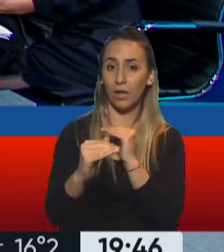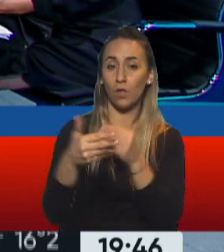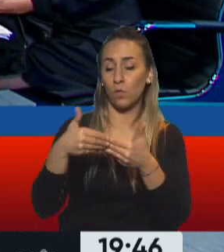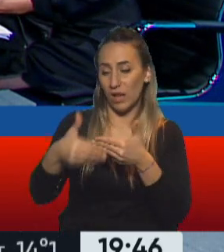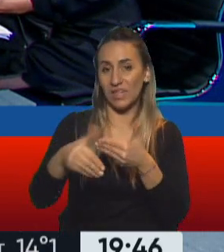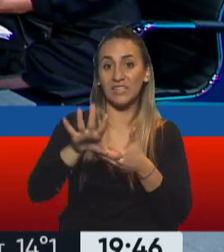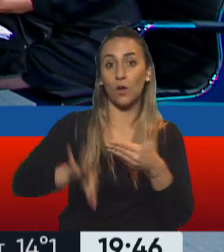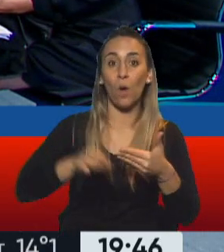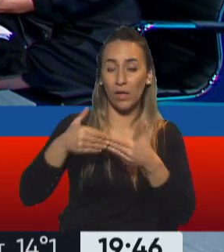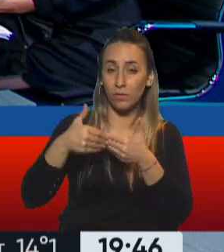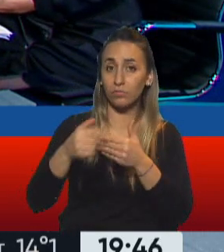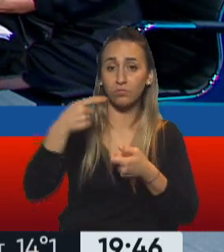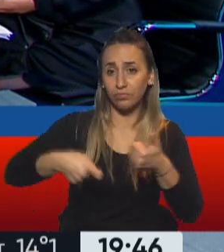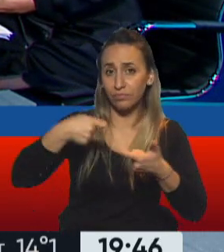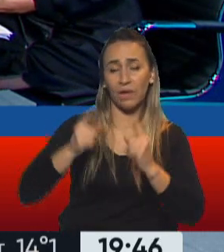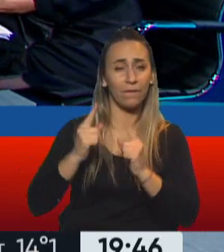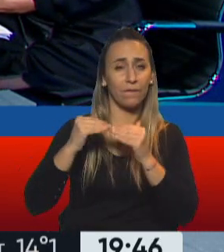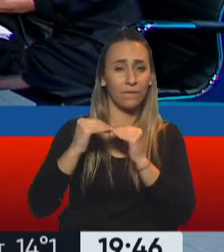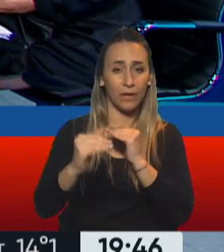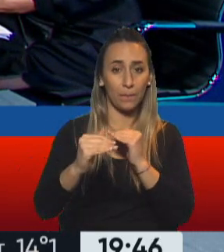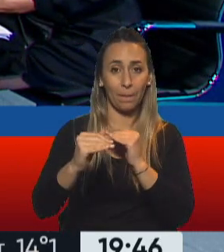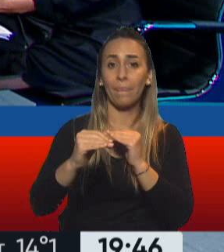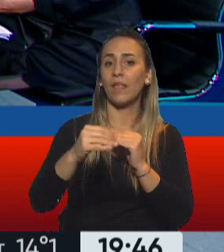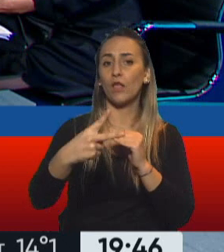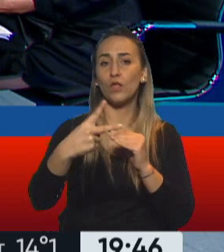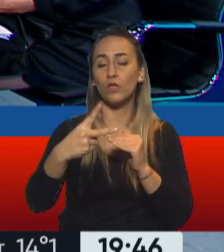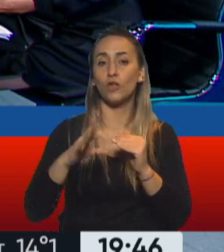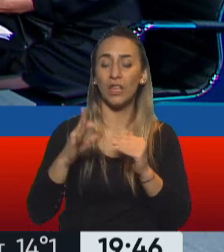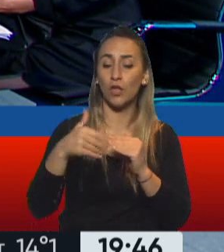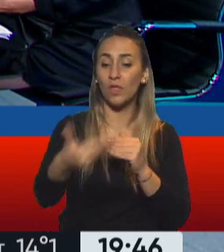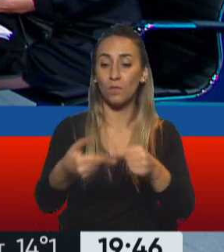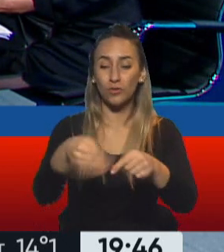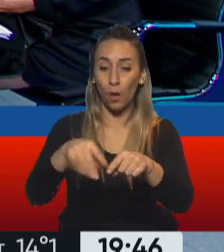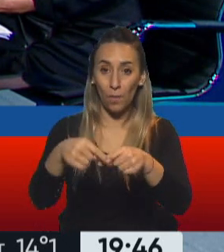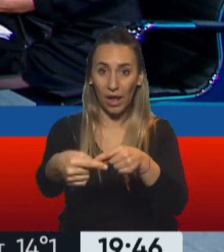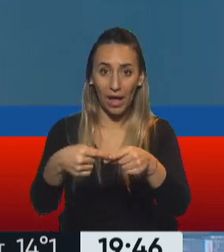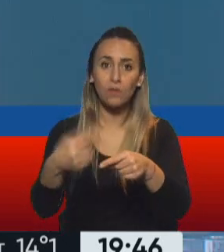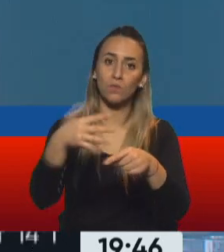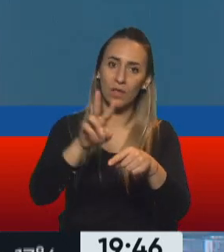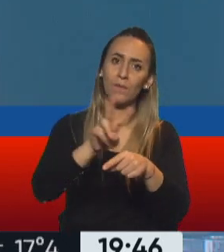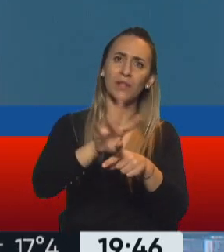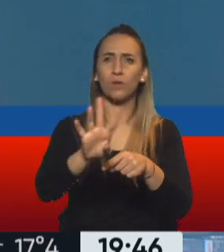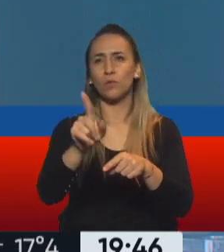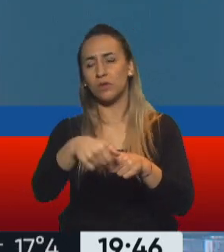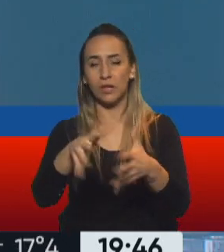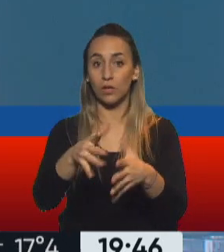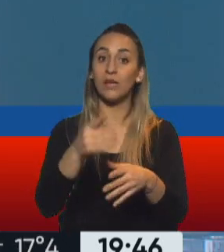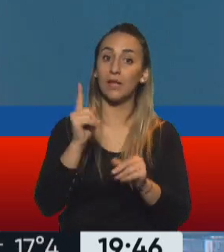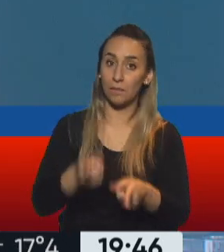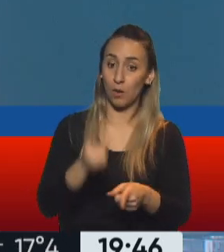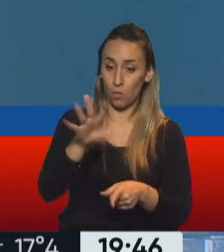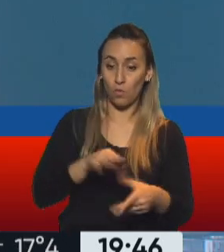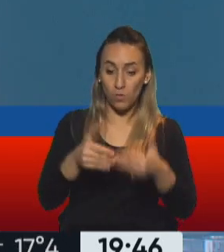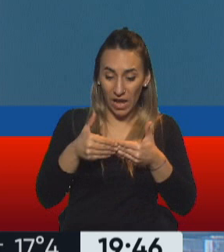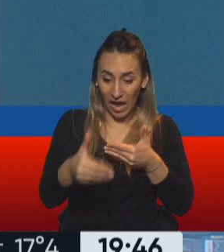cinco años y los últimos dos años pueden ser del 24 del 30% y tienen un año de gracia que es muy importante para